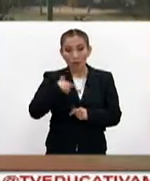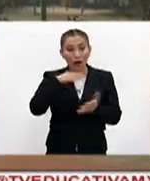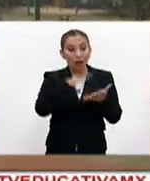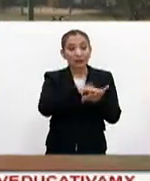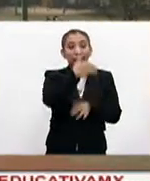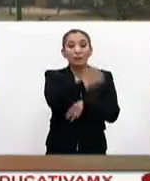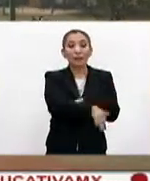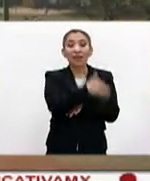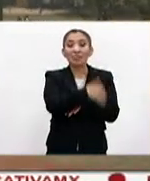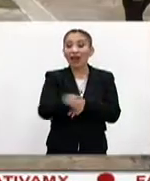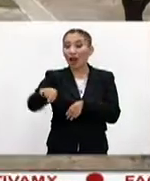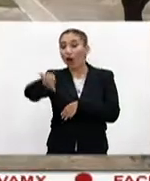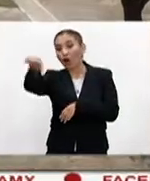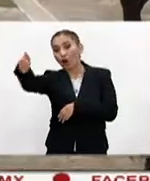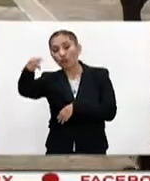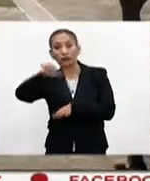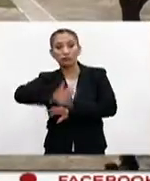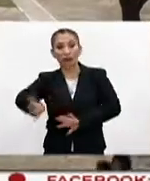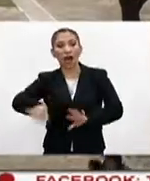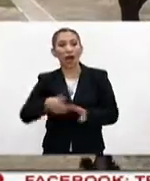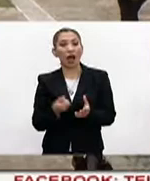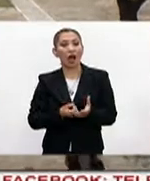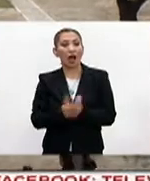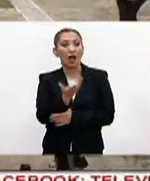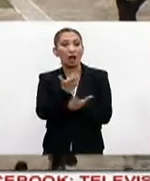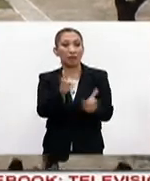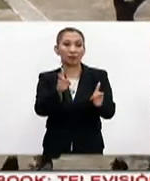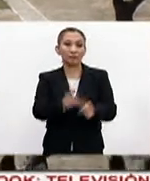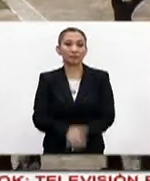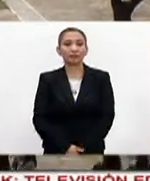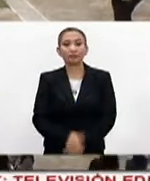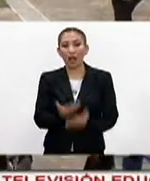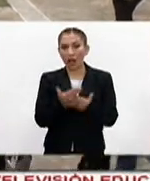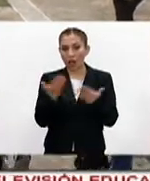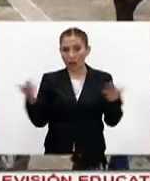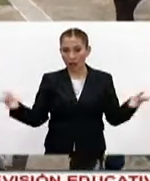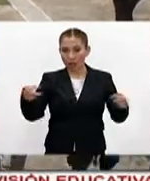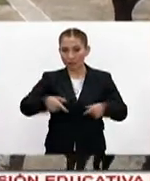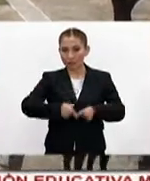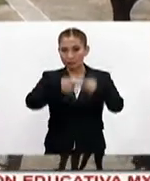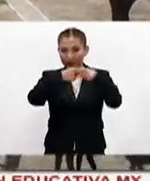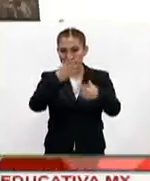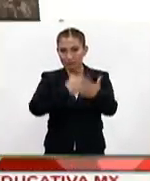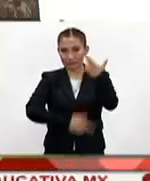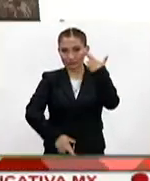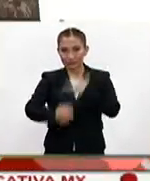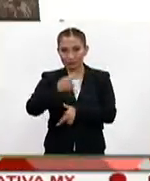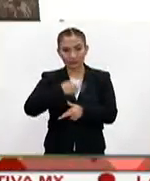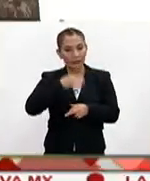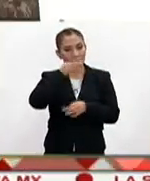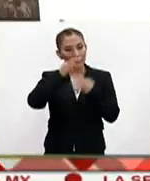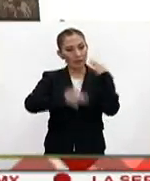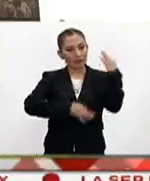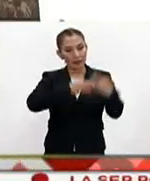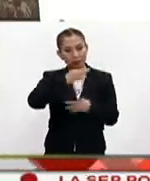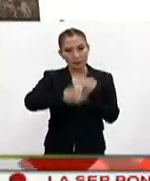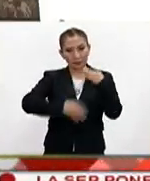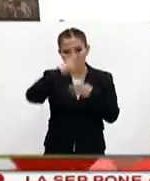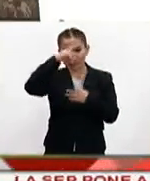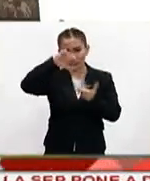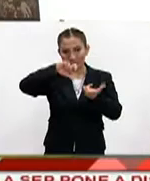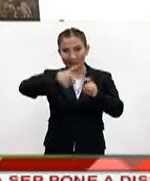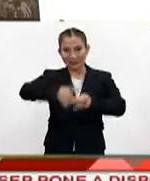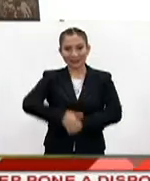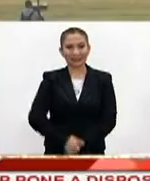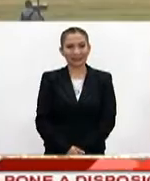prisión preventiva, mientras que el resto ya está en libertad. Vamos a hacer una pausa. De regreso, más información en